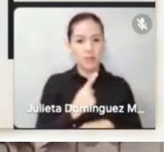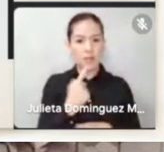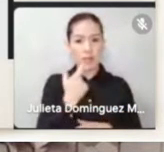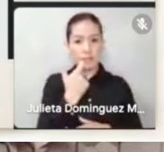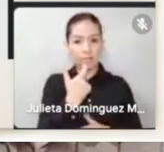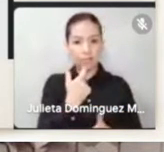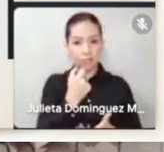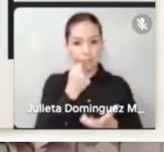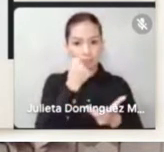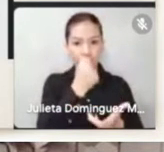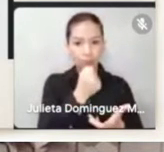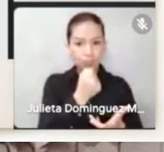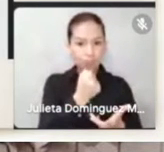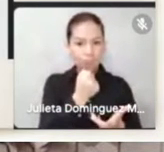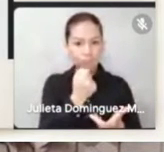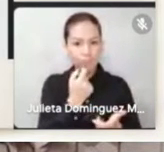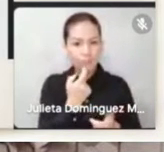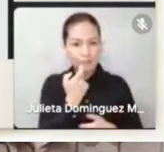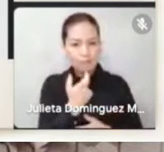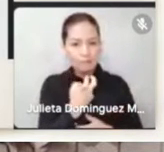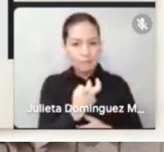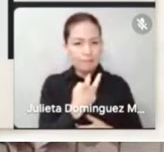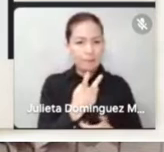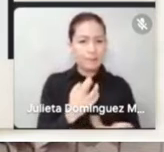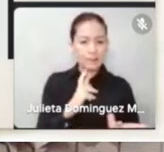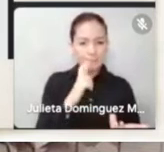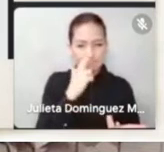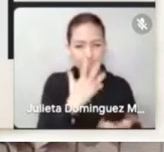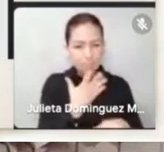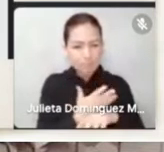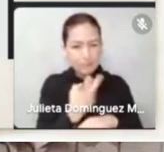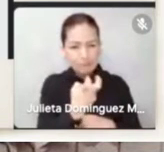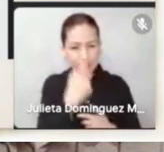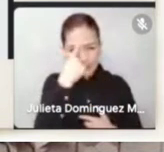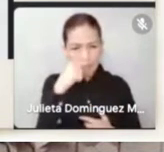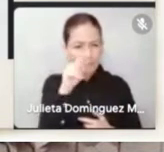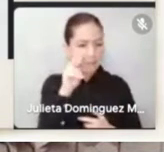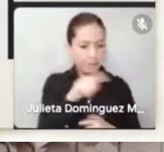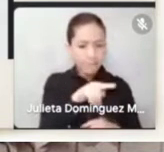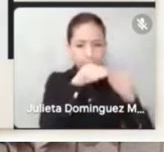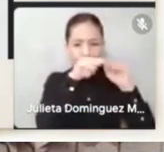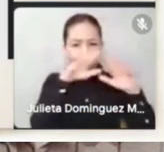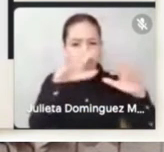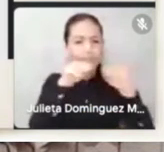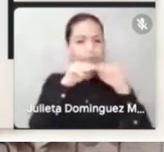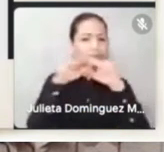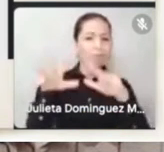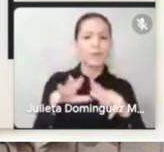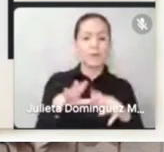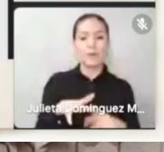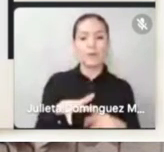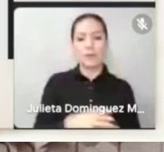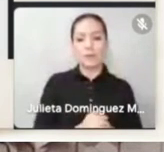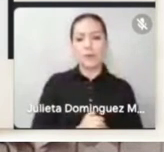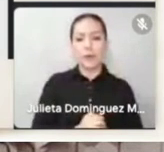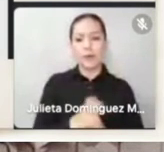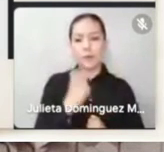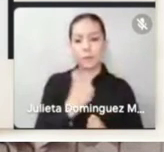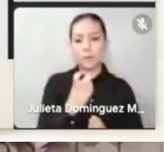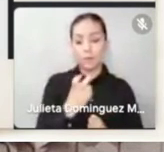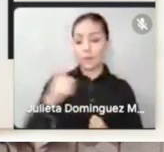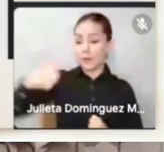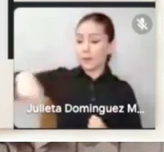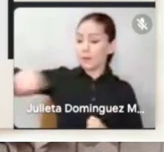para tenerlo por satisfecho es que se trate de actos de proselitismo o de propaganda electoral, y el hecho del que se quejan